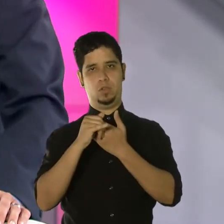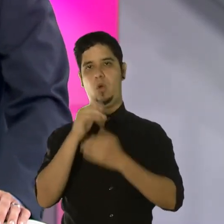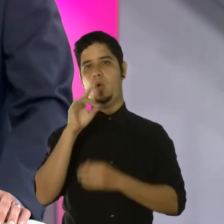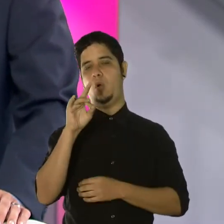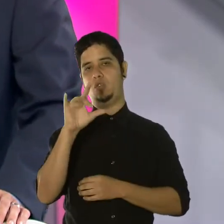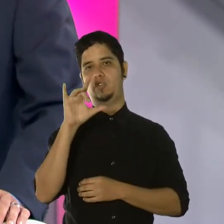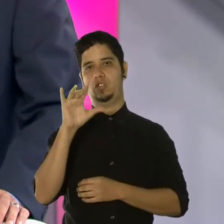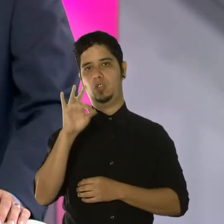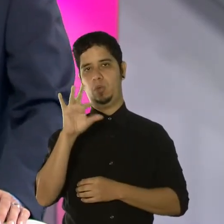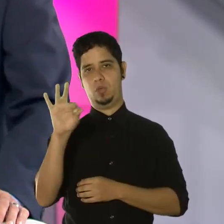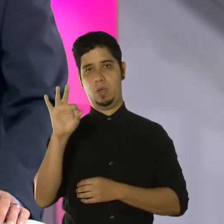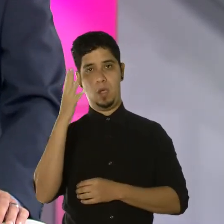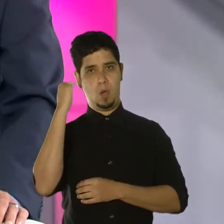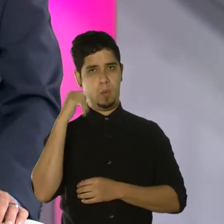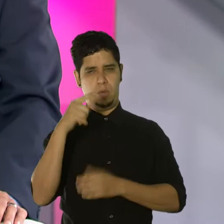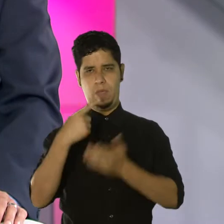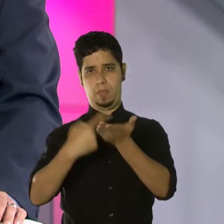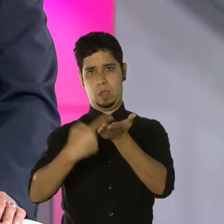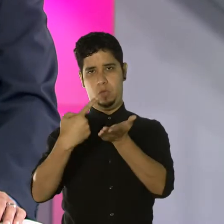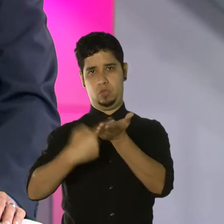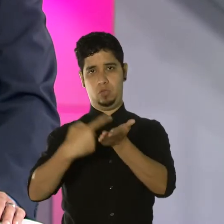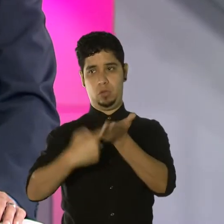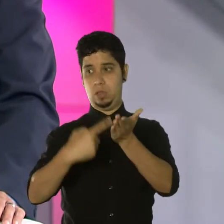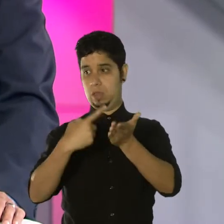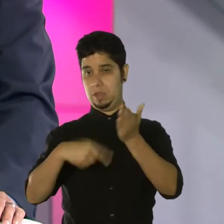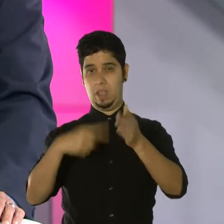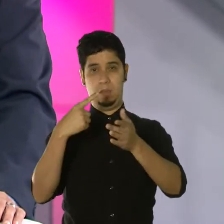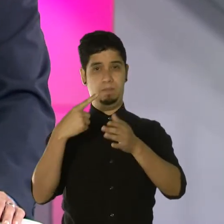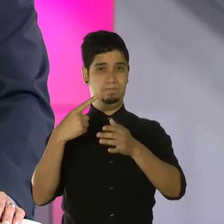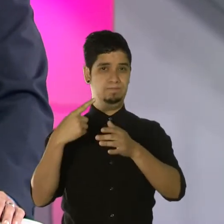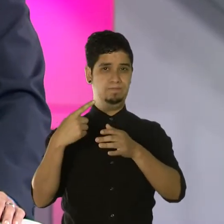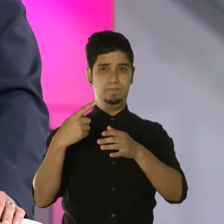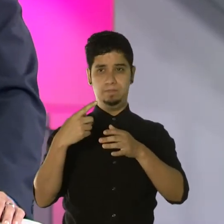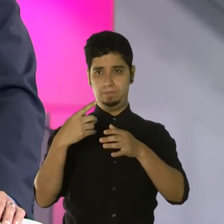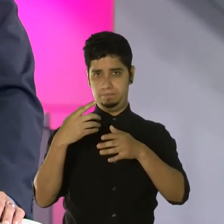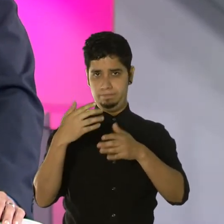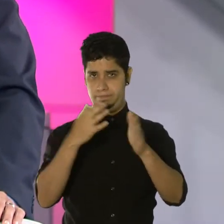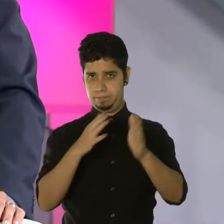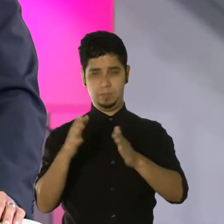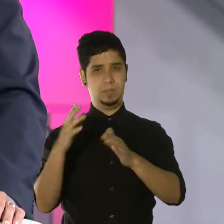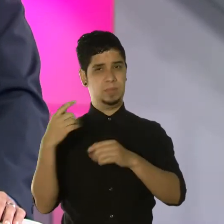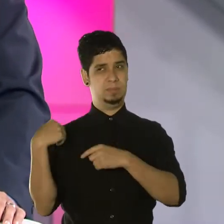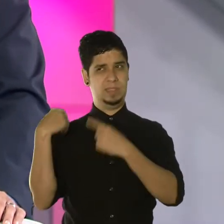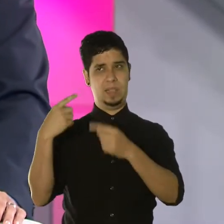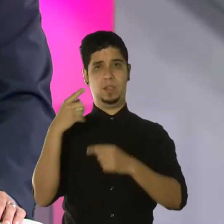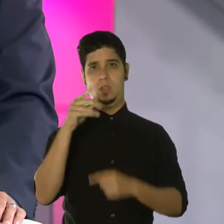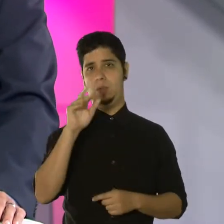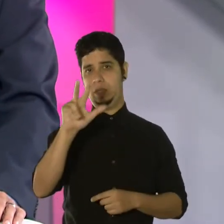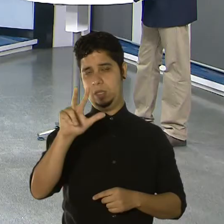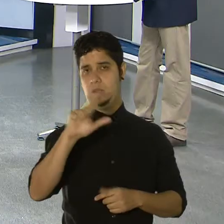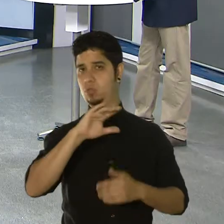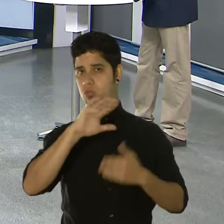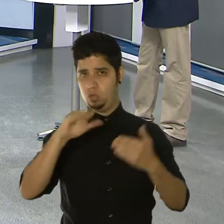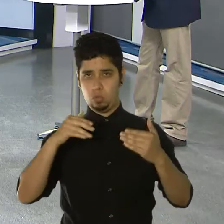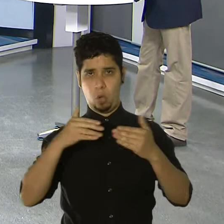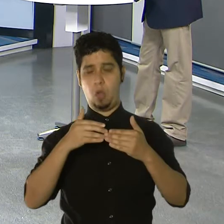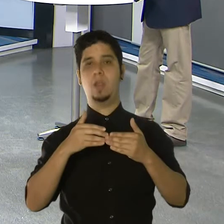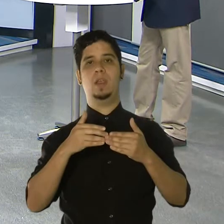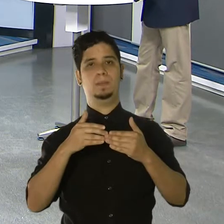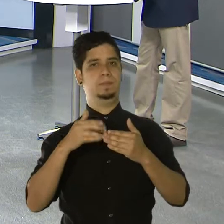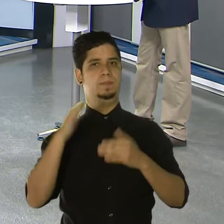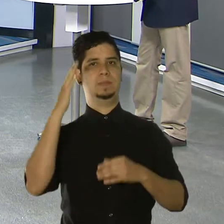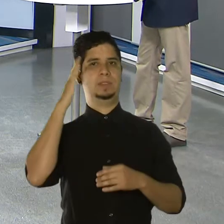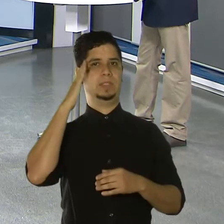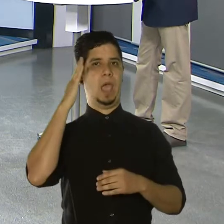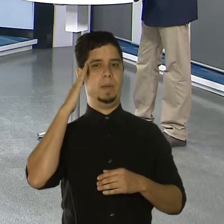899, porque es una discusión que se ha planteado desde el 93 y diferentes administraciones gubernamentales, todas han reconocido